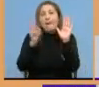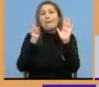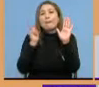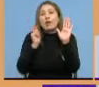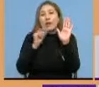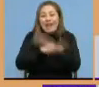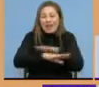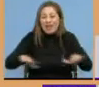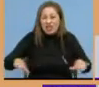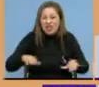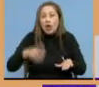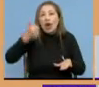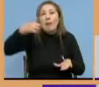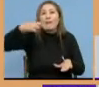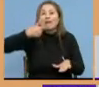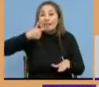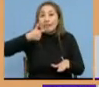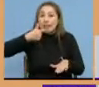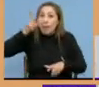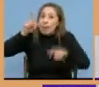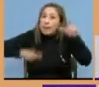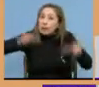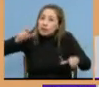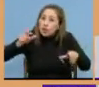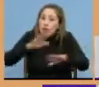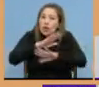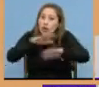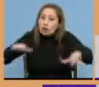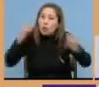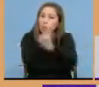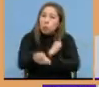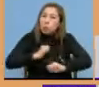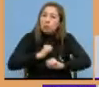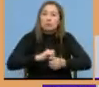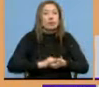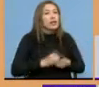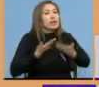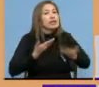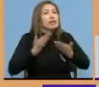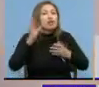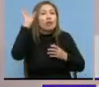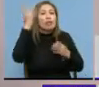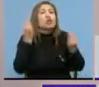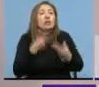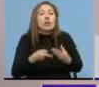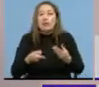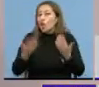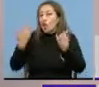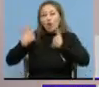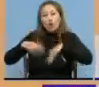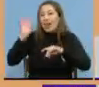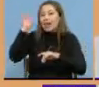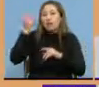primer nivel de atención de ape s es que están aumentando los valores de obesidad más que los desnutrición servicio de ambulancia como el cambio normalmente